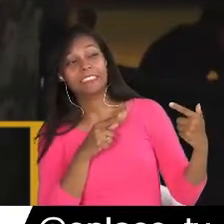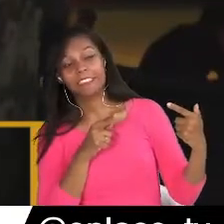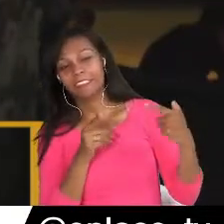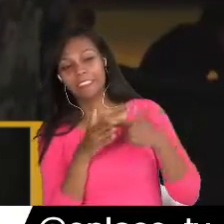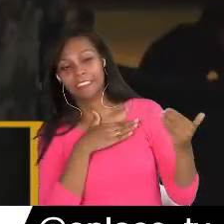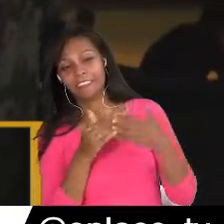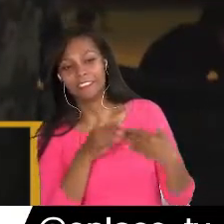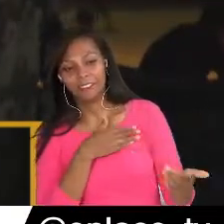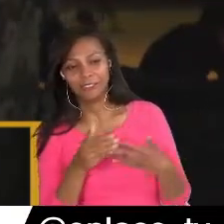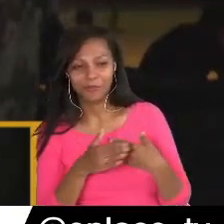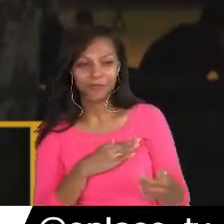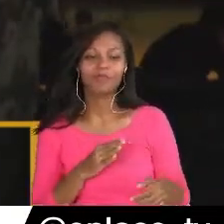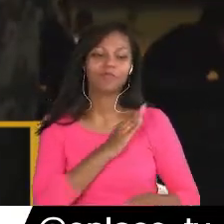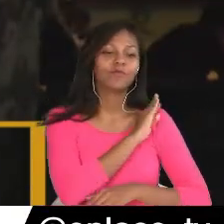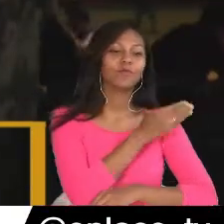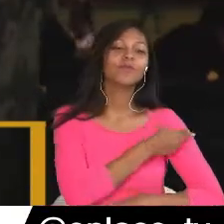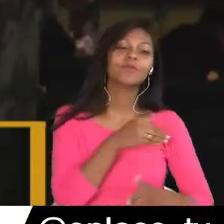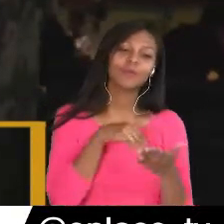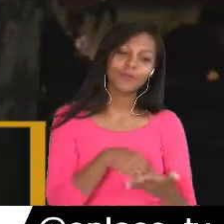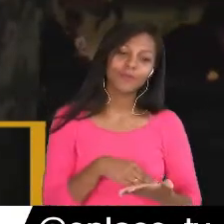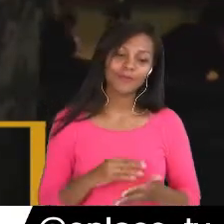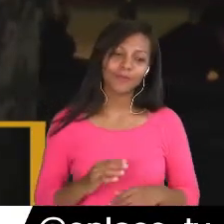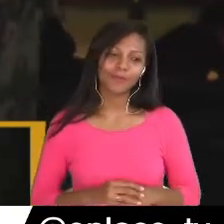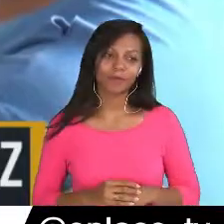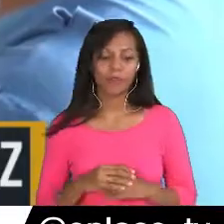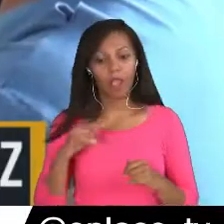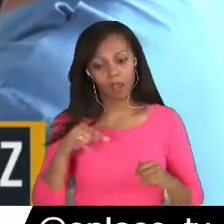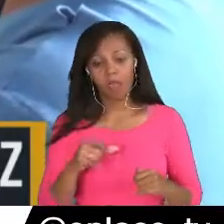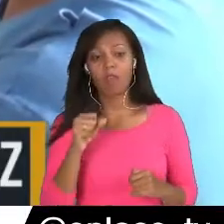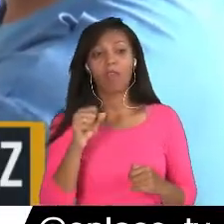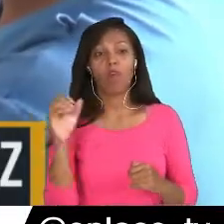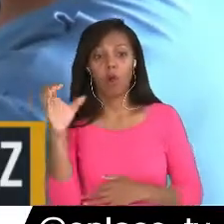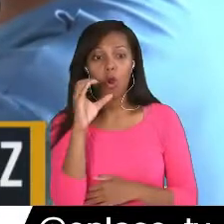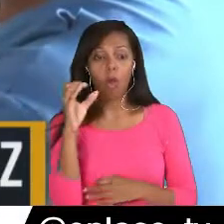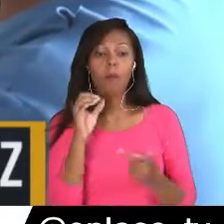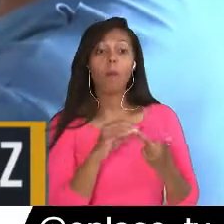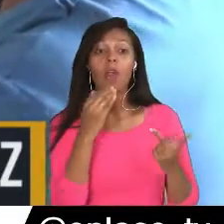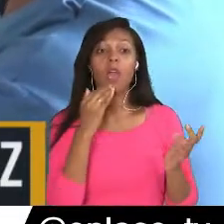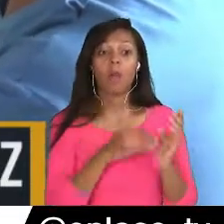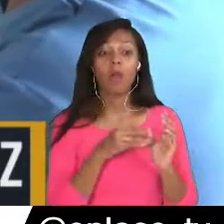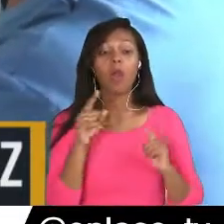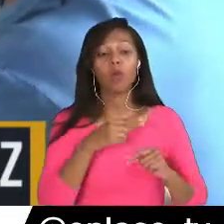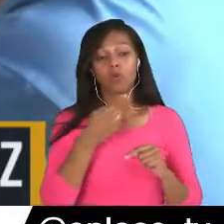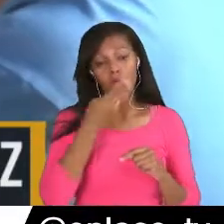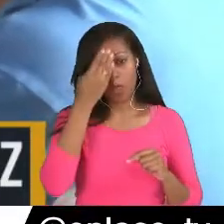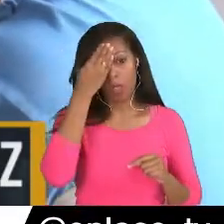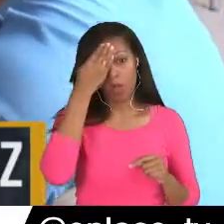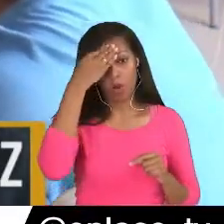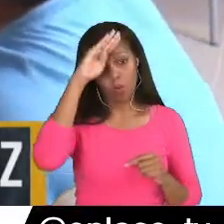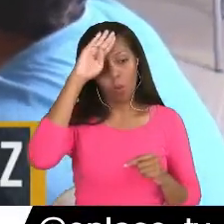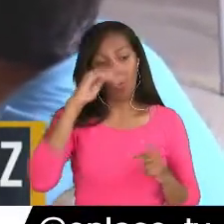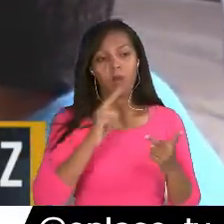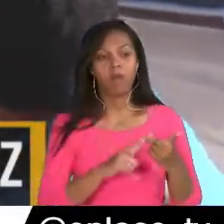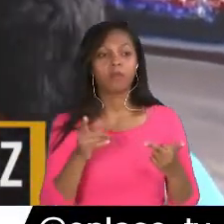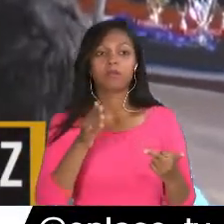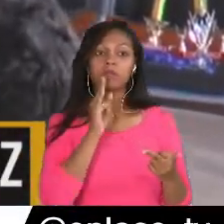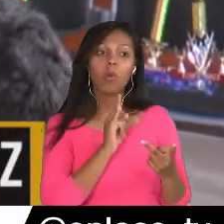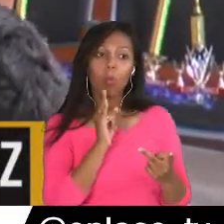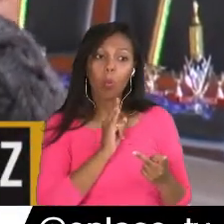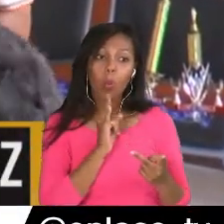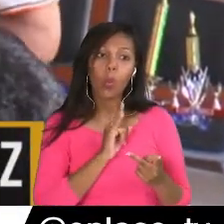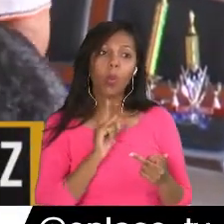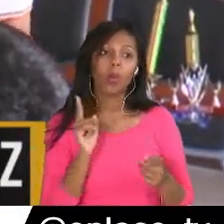Colombia y algunos jugadores de fuera de Colombia, o sea, de Cuba, jugadores de Estados Unidos. Y tenemos el